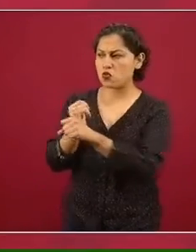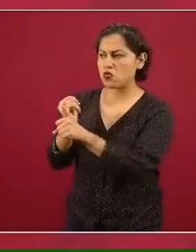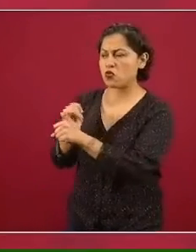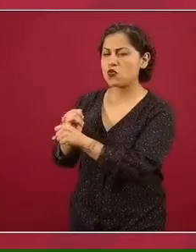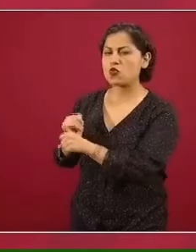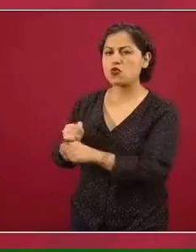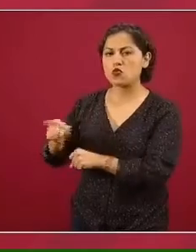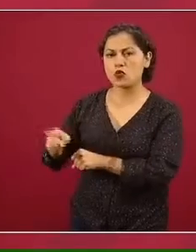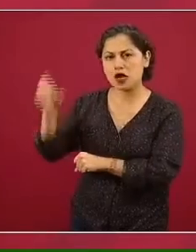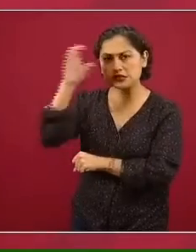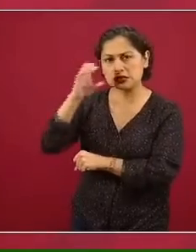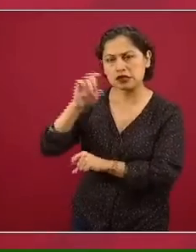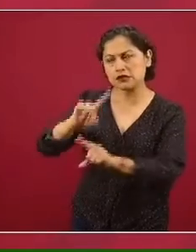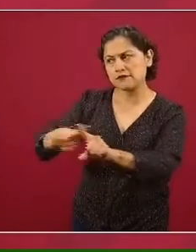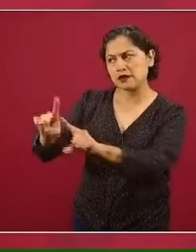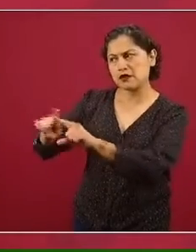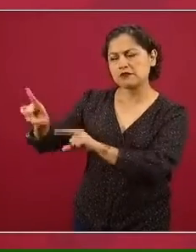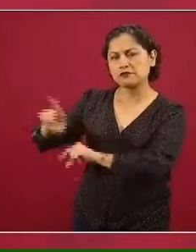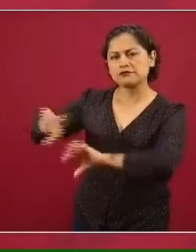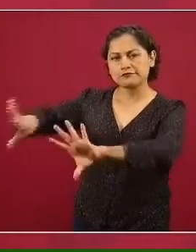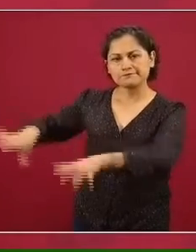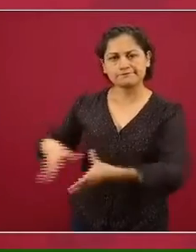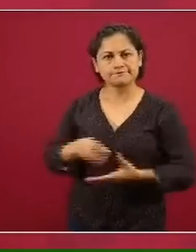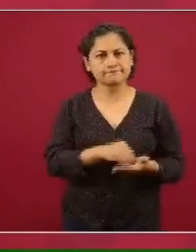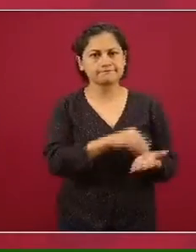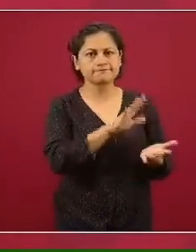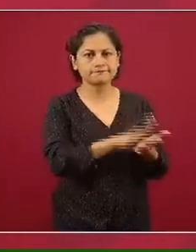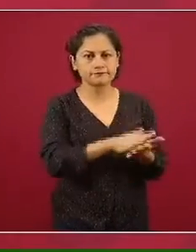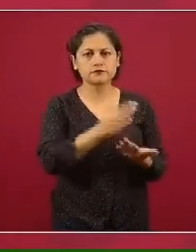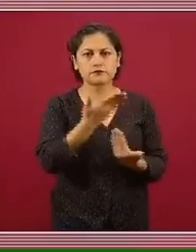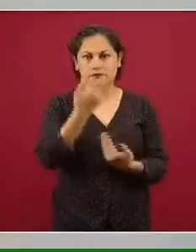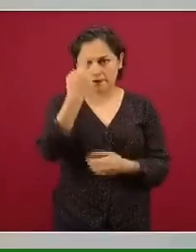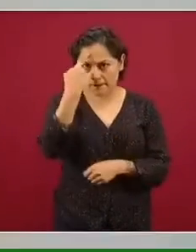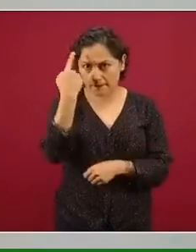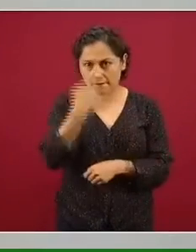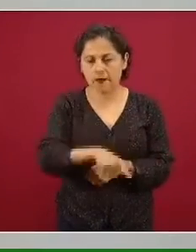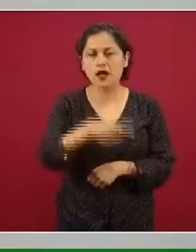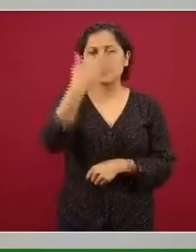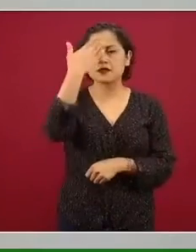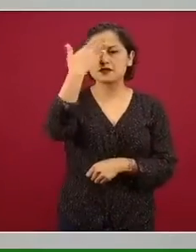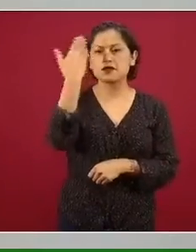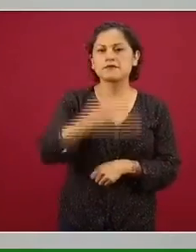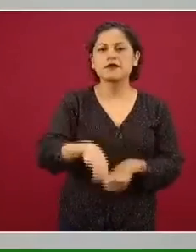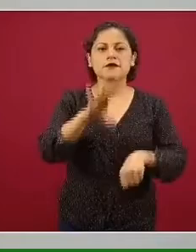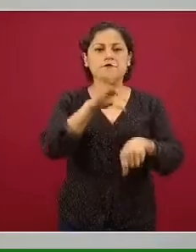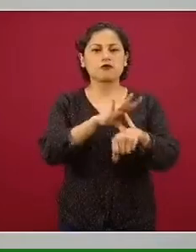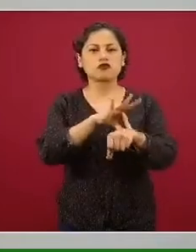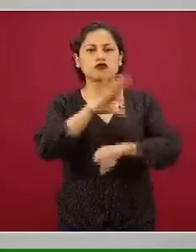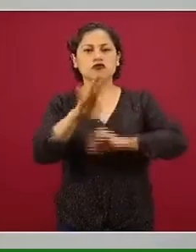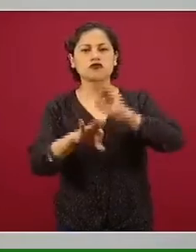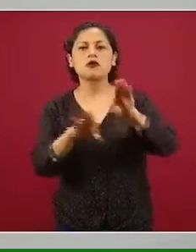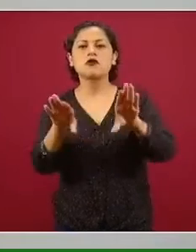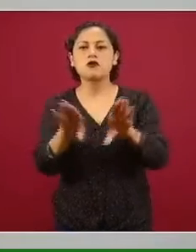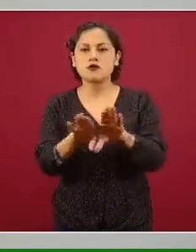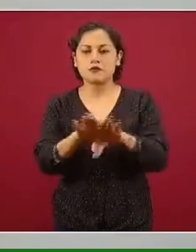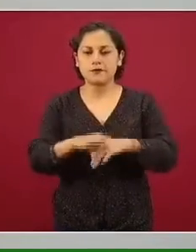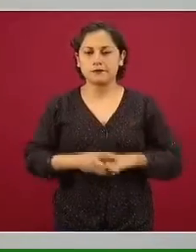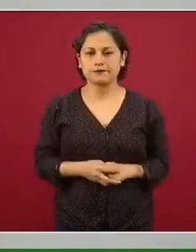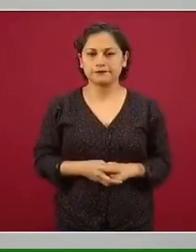evidencia científica y técnica respecto al tratamiento médico y en vista de que han